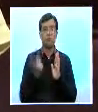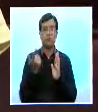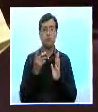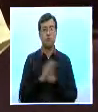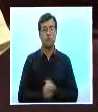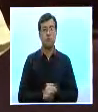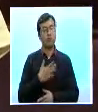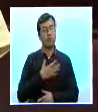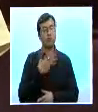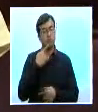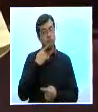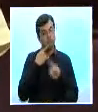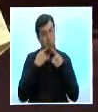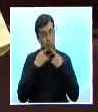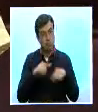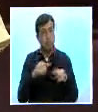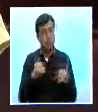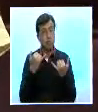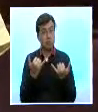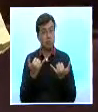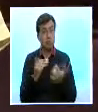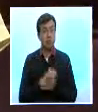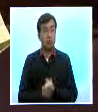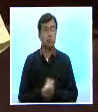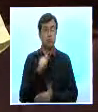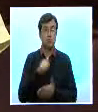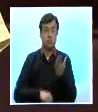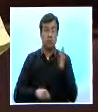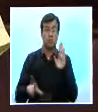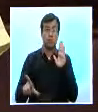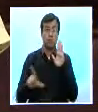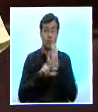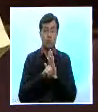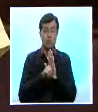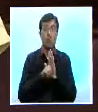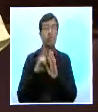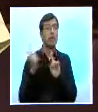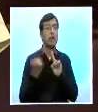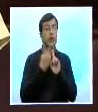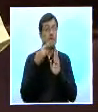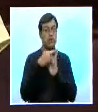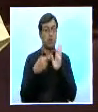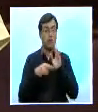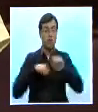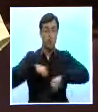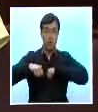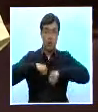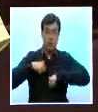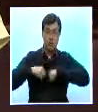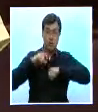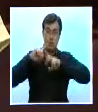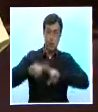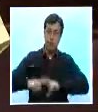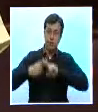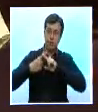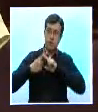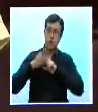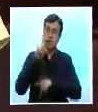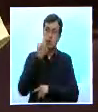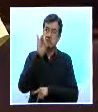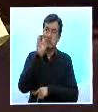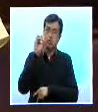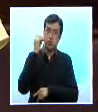le diría que no es el momento que se aprueba la ley que se apruebe el reglamento de operación de ahí que partan los 180 días